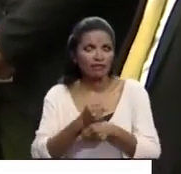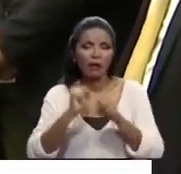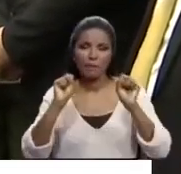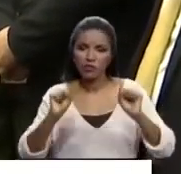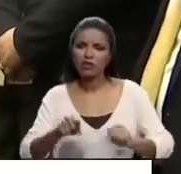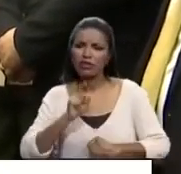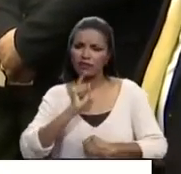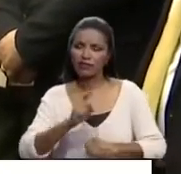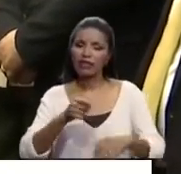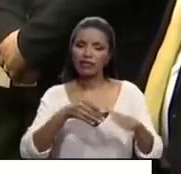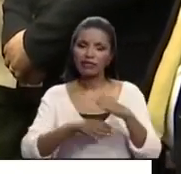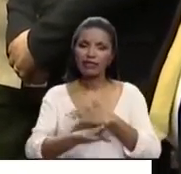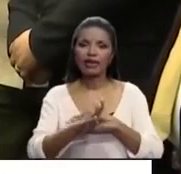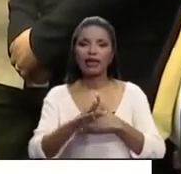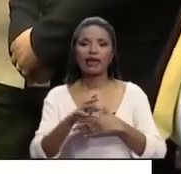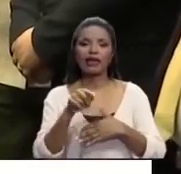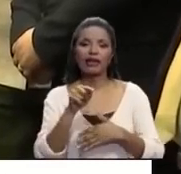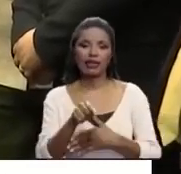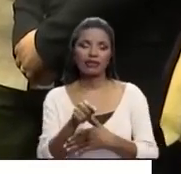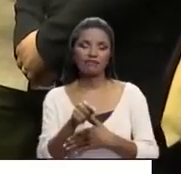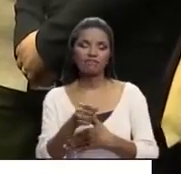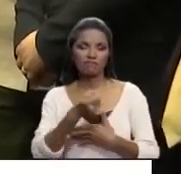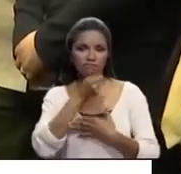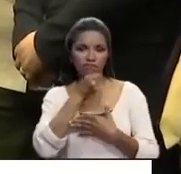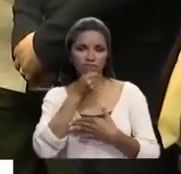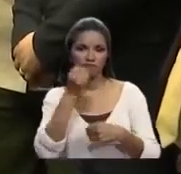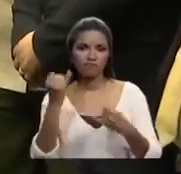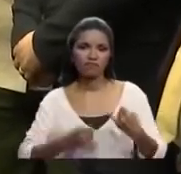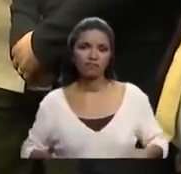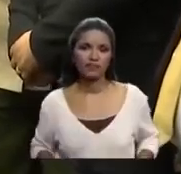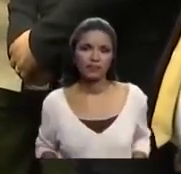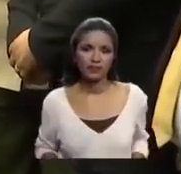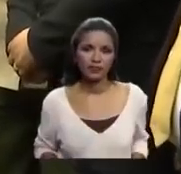pudieran entrar a esta carrera legislativa. María de Gracia, TVN Noticias.